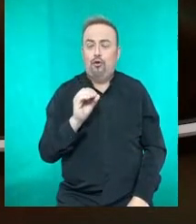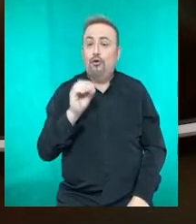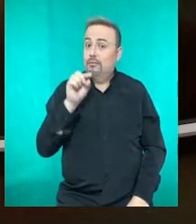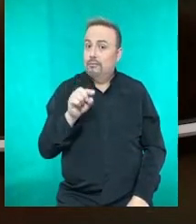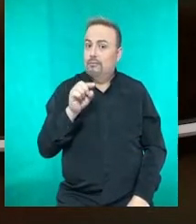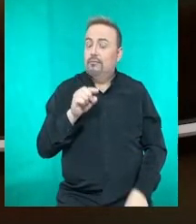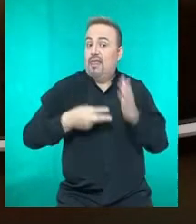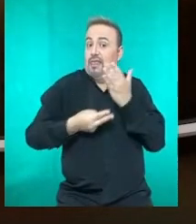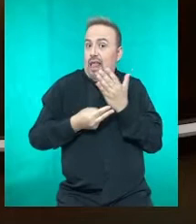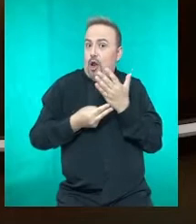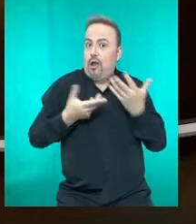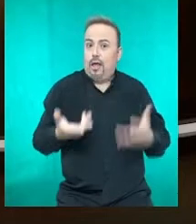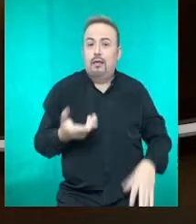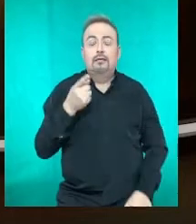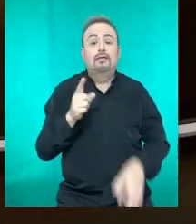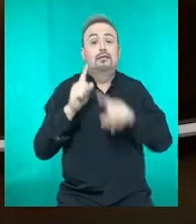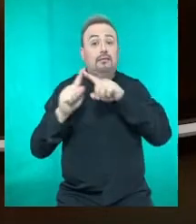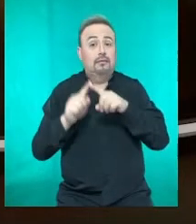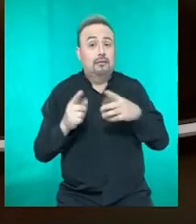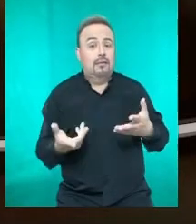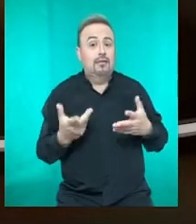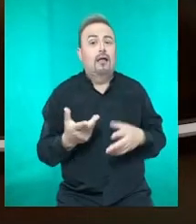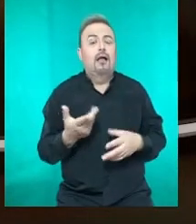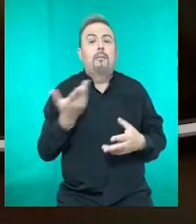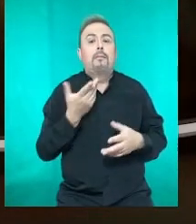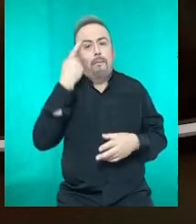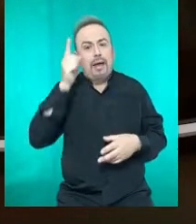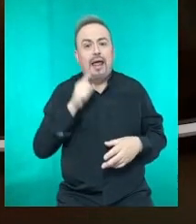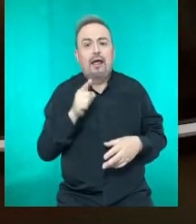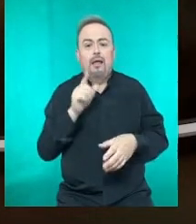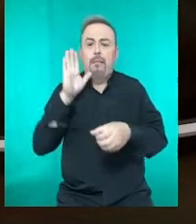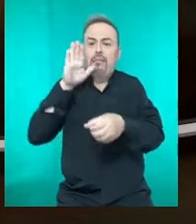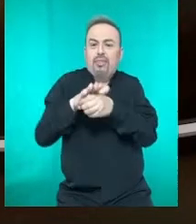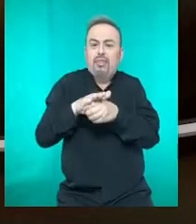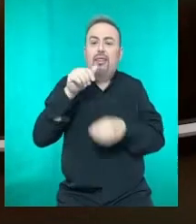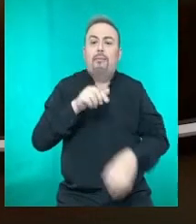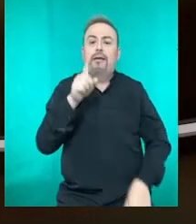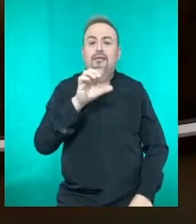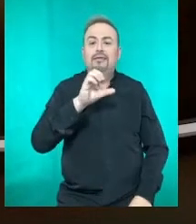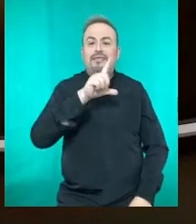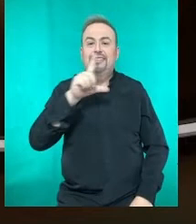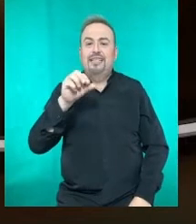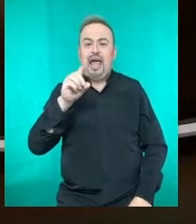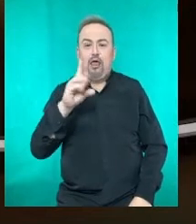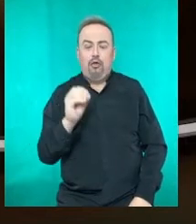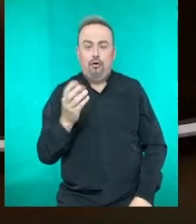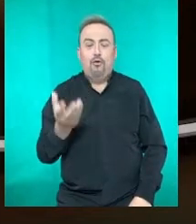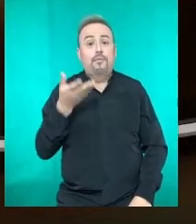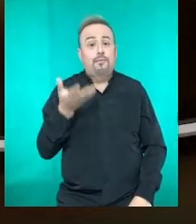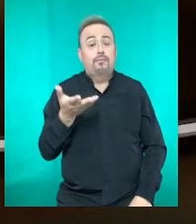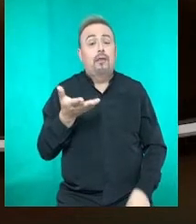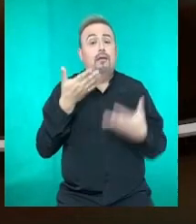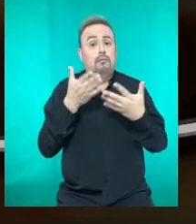pero efectivamente hay diferentes alternativas para el sellado. Algo importante que tiene como subcategoría